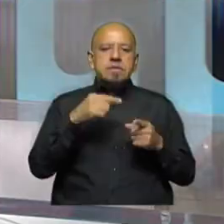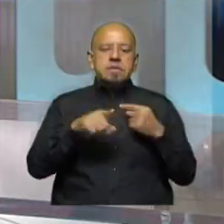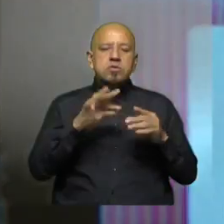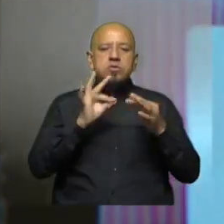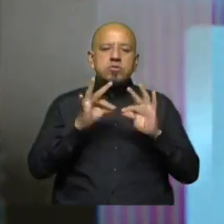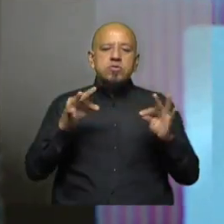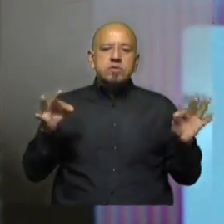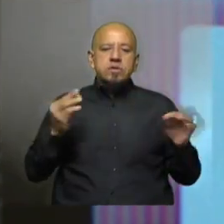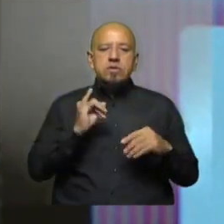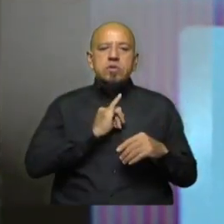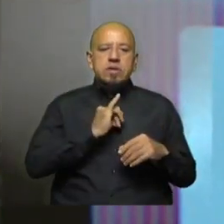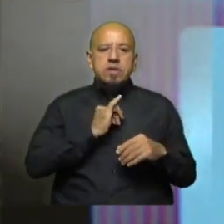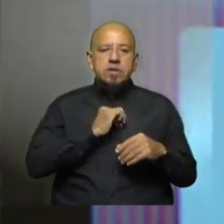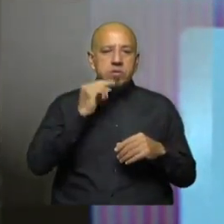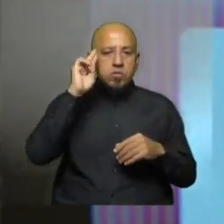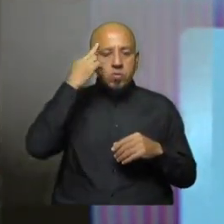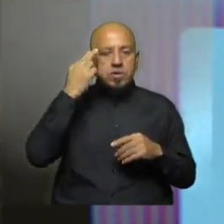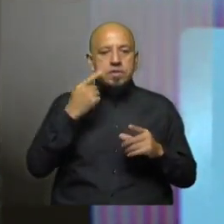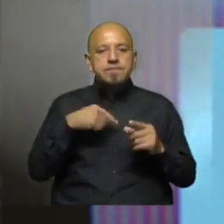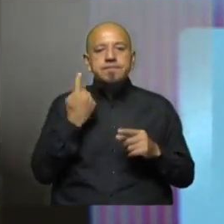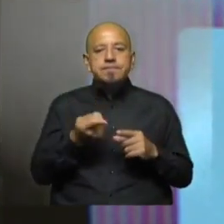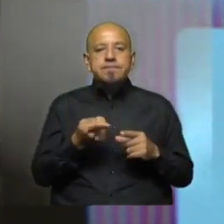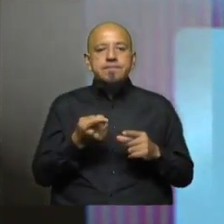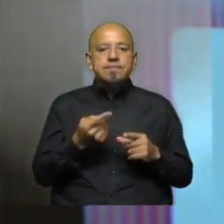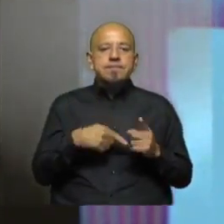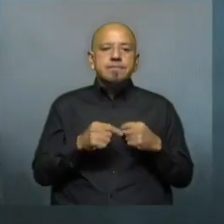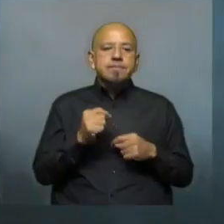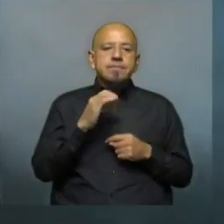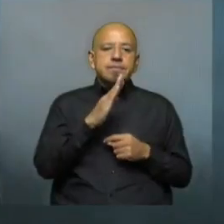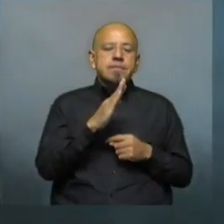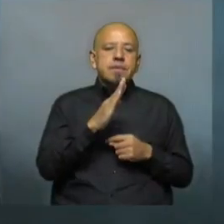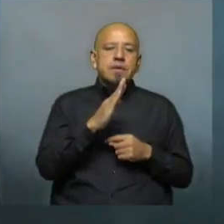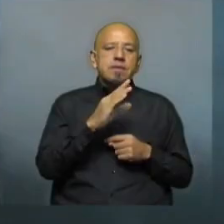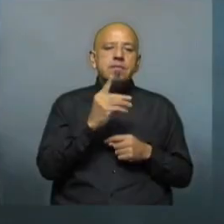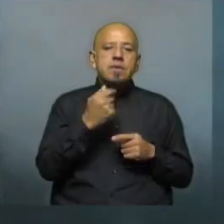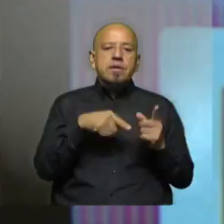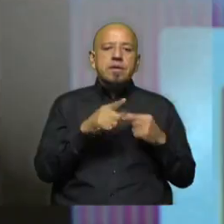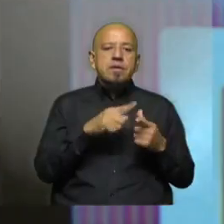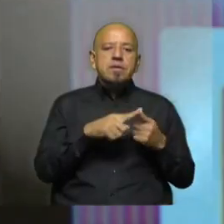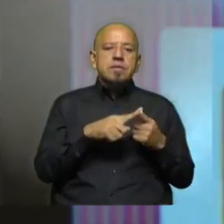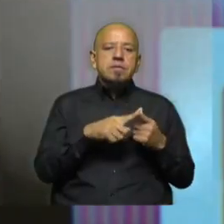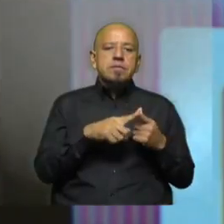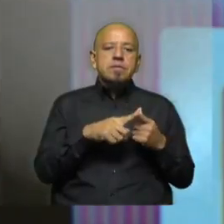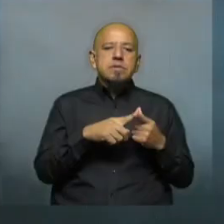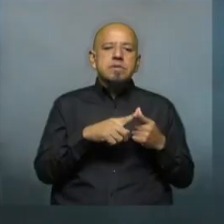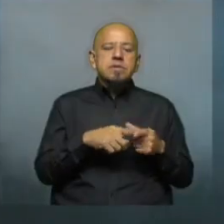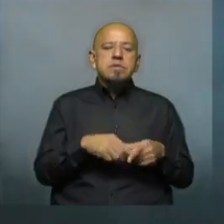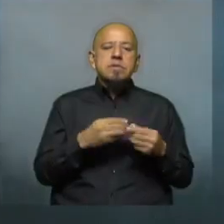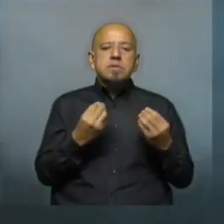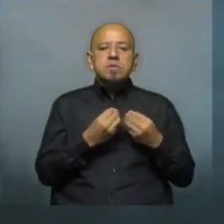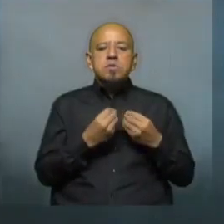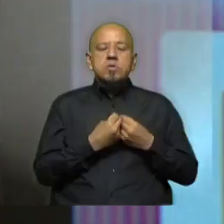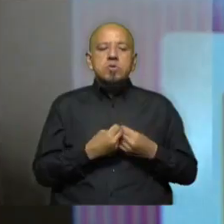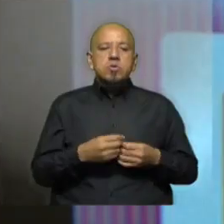que tienen que ver con la identidad uruguaya. Y otro es desde PDA, por decir algo, programa radial de muchísimos años, que